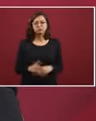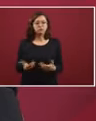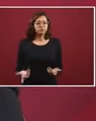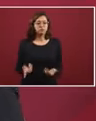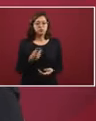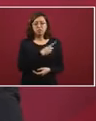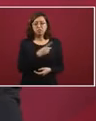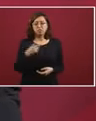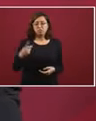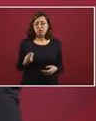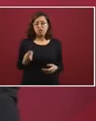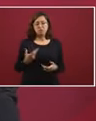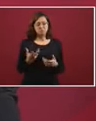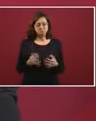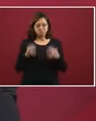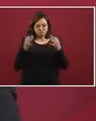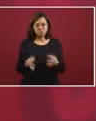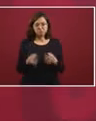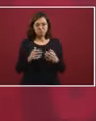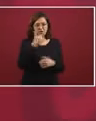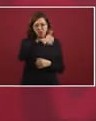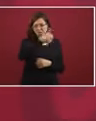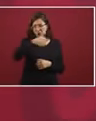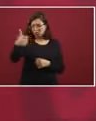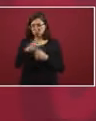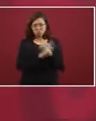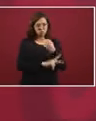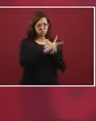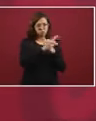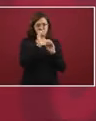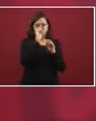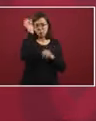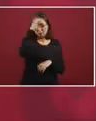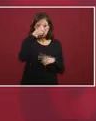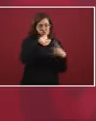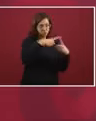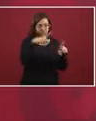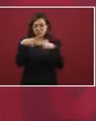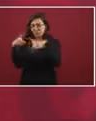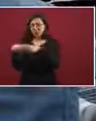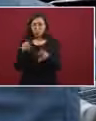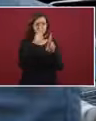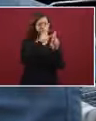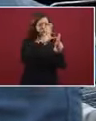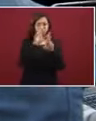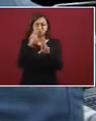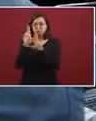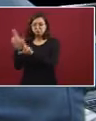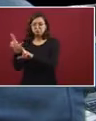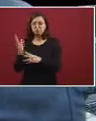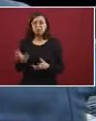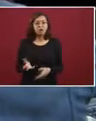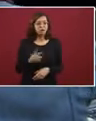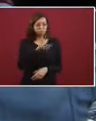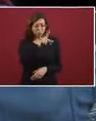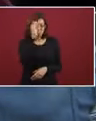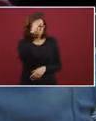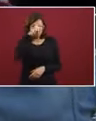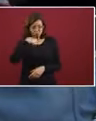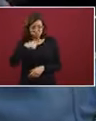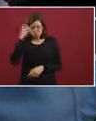compatible con respetar la postura de cada cual. Nosotros partimos de eso. Es decir, no coinciden con México en